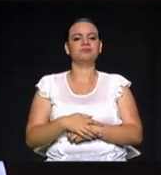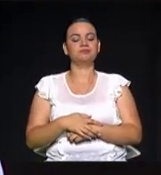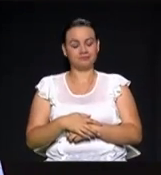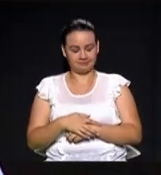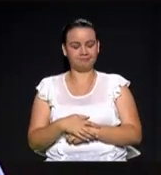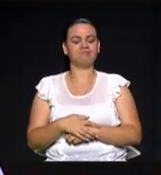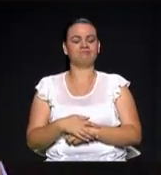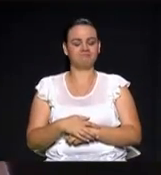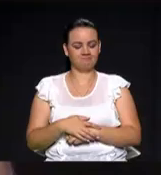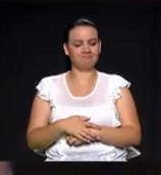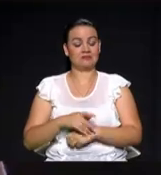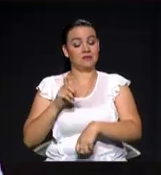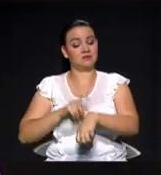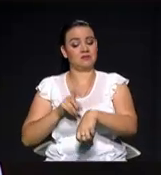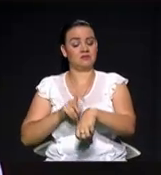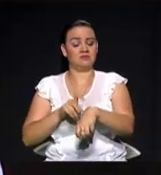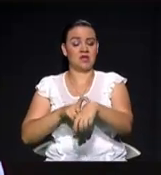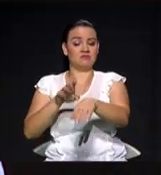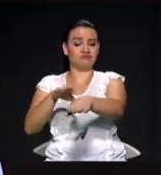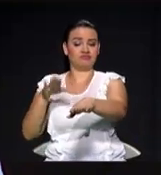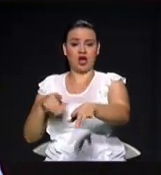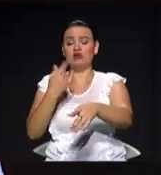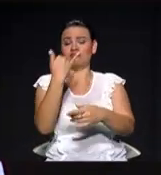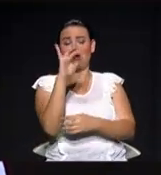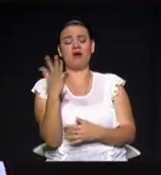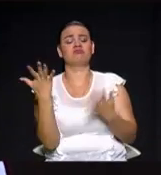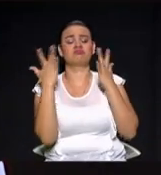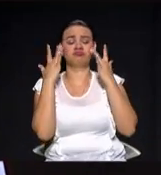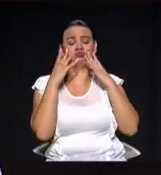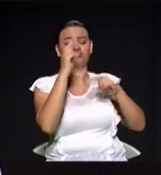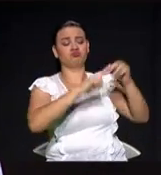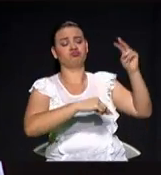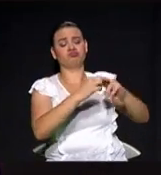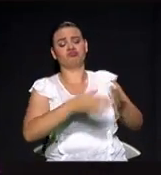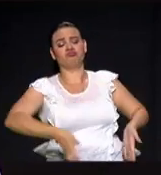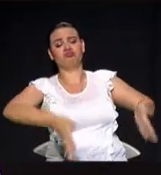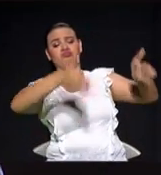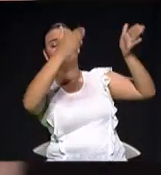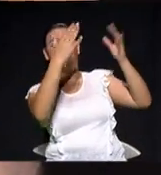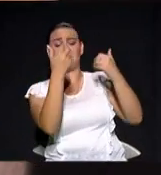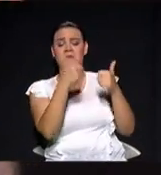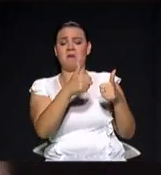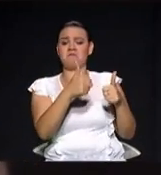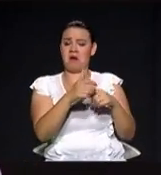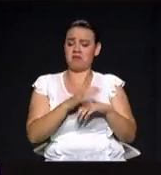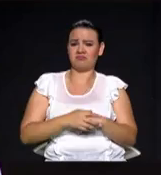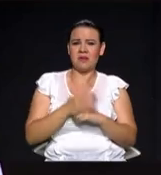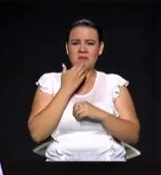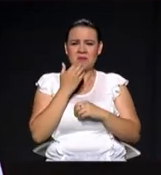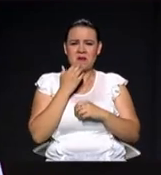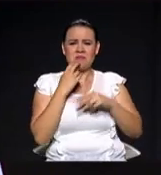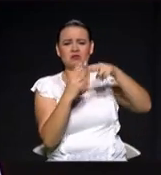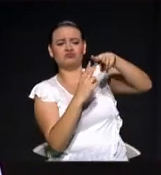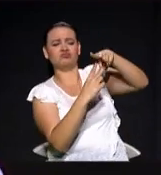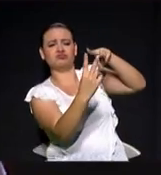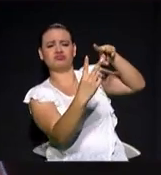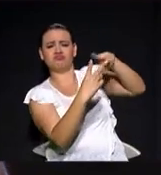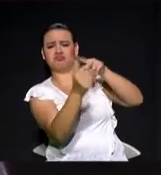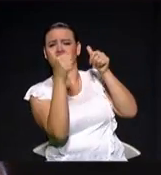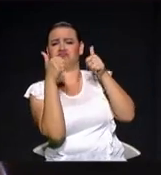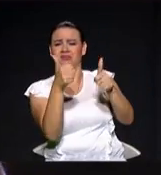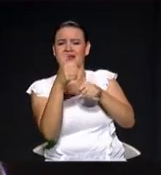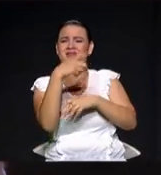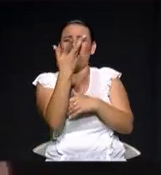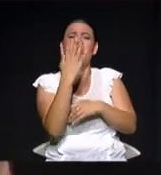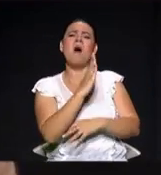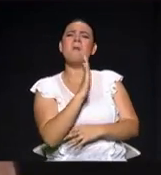la ciudad aquí somos buenos para hacer obras pero no para organizar por ejemplo el tranvía de buenos aires- lo hicimos pero siguen los mismos 180 buses corriendo por